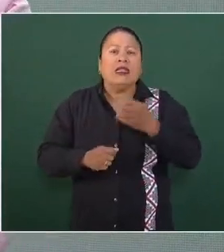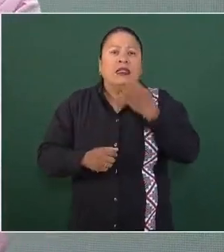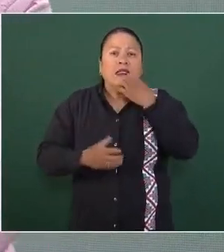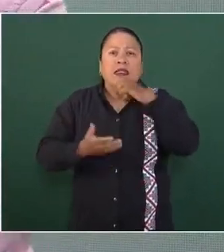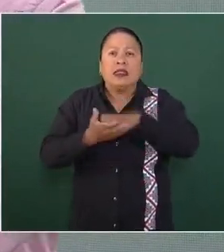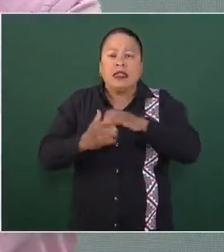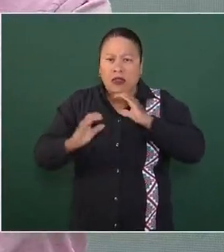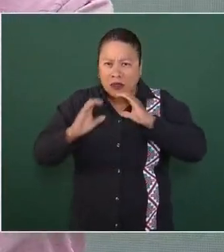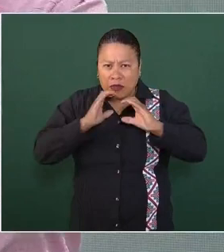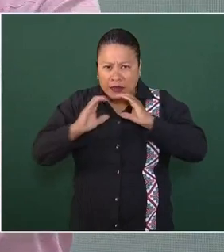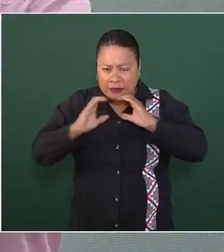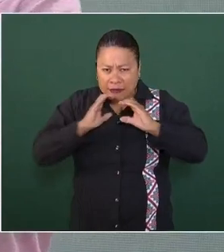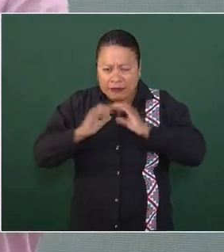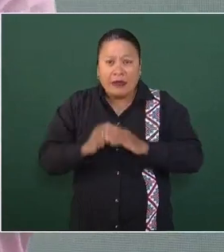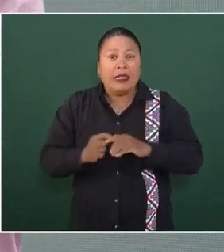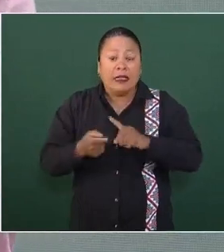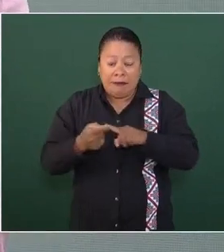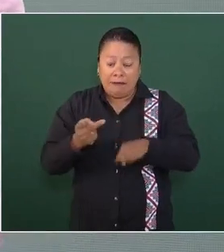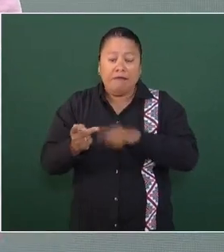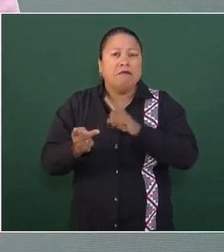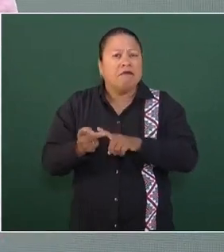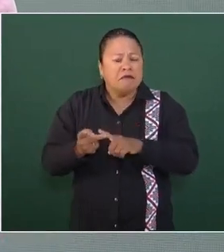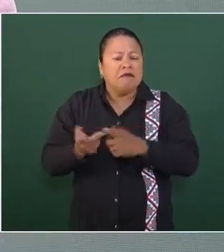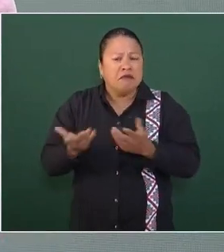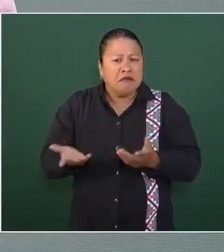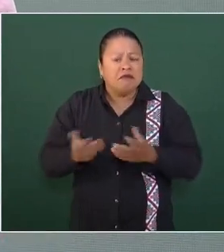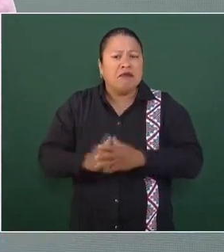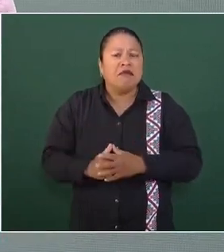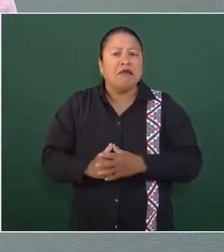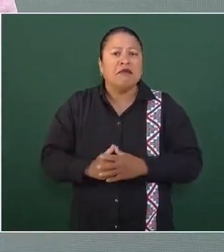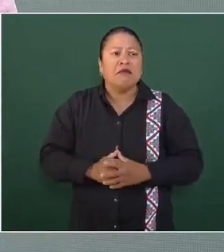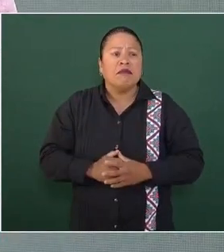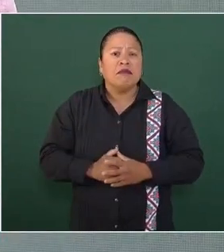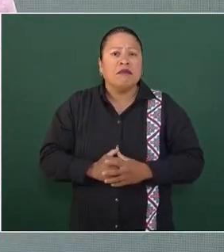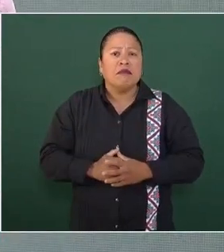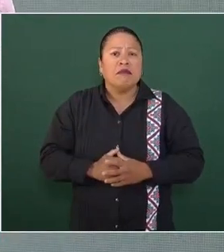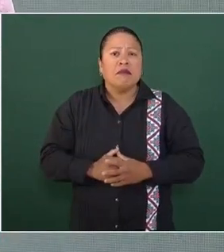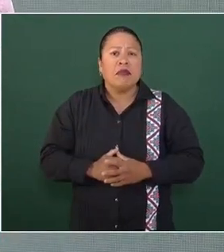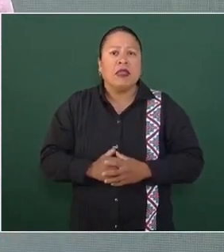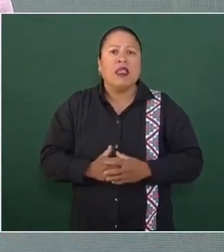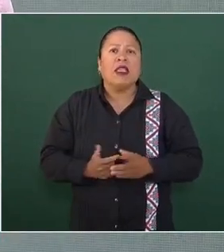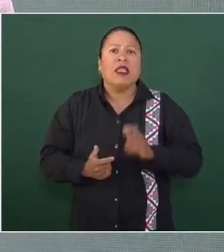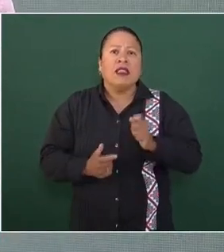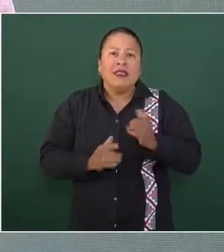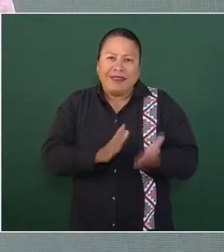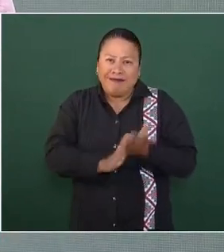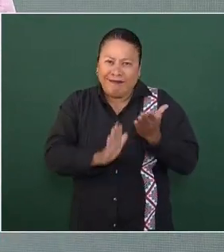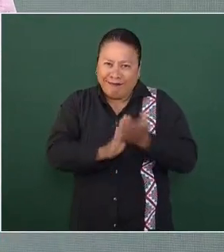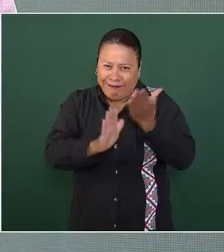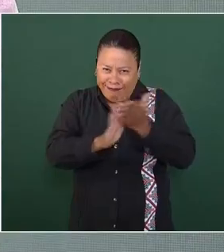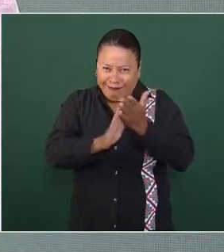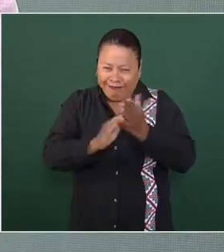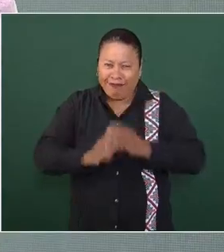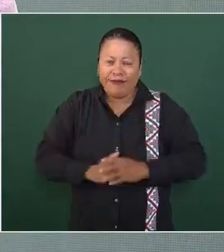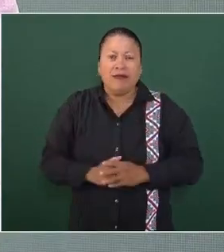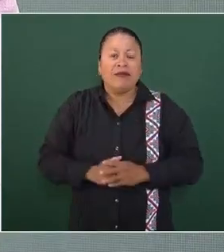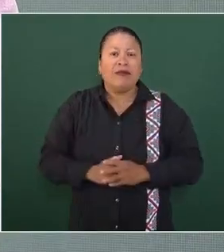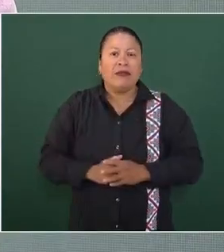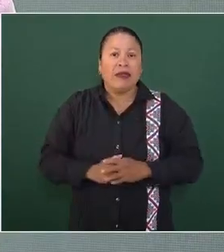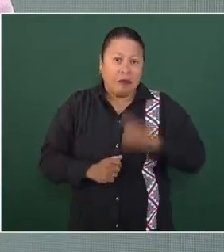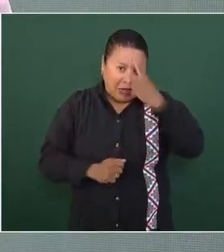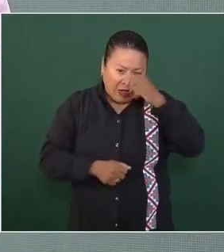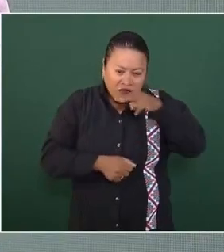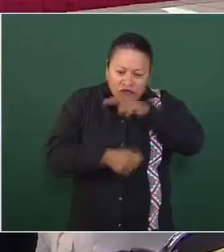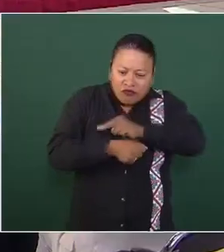de comunicaciones y también los constructores en la